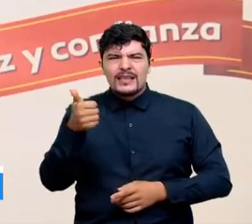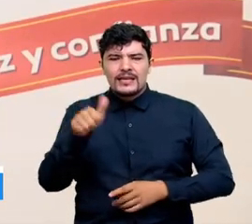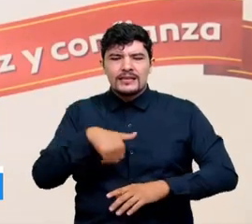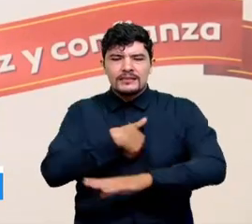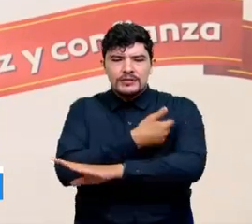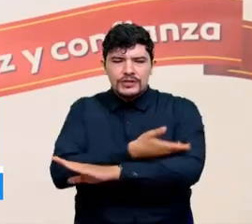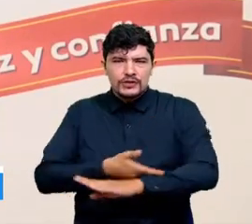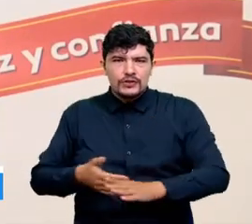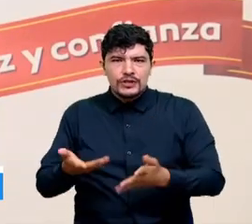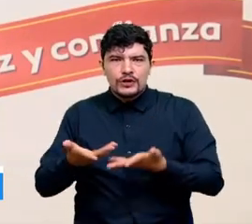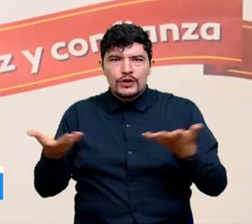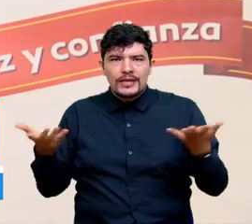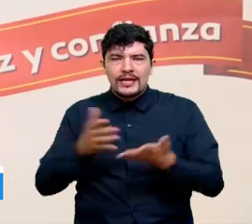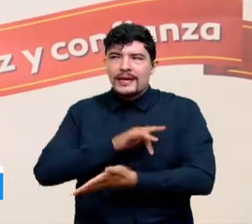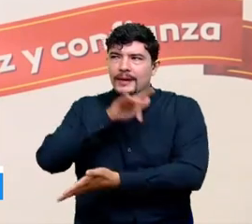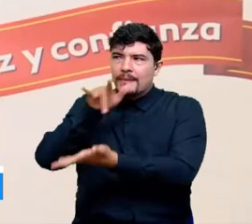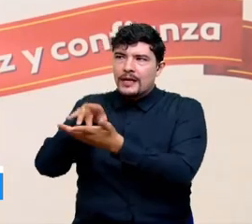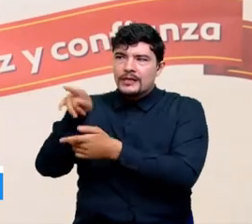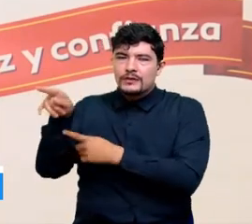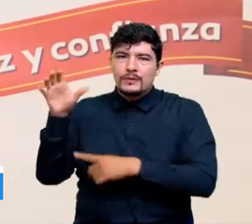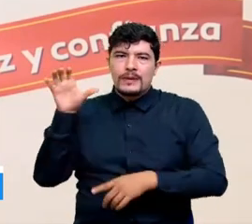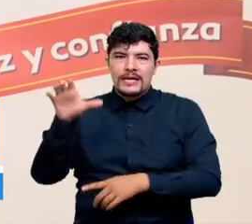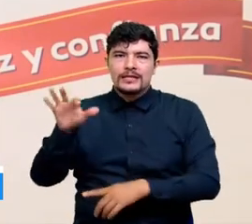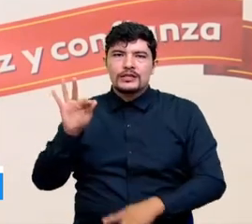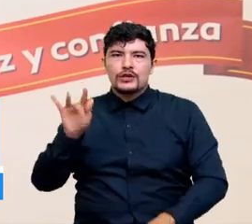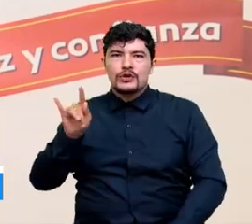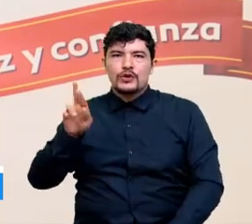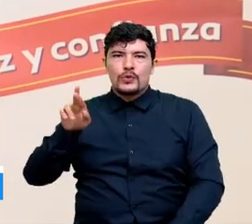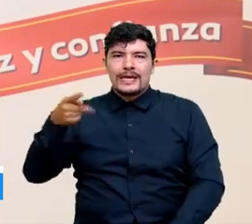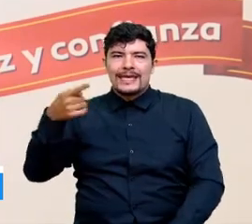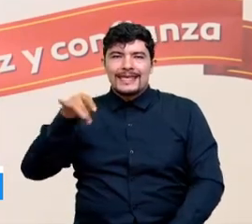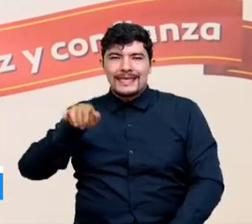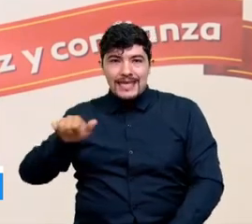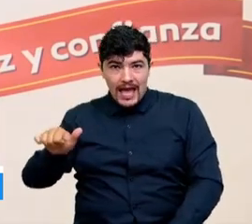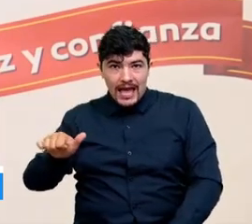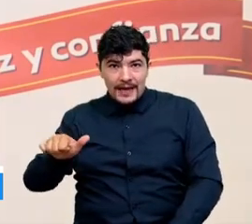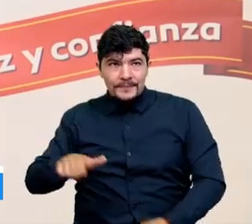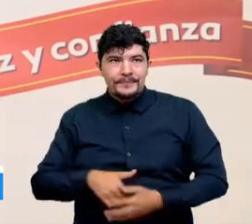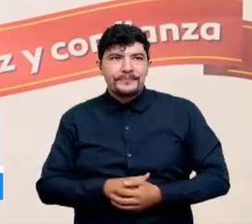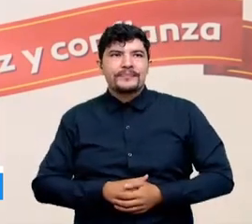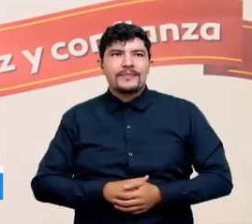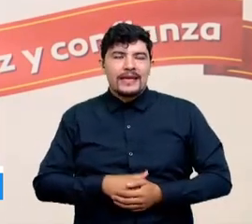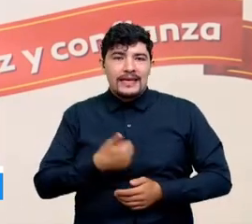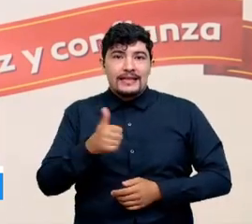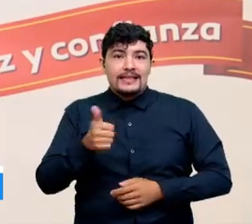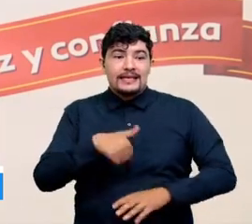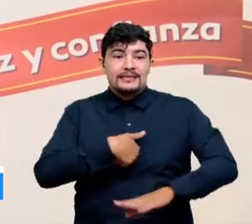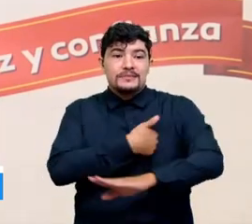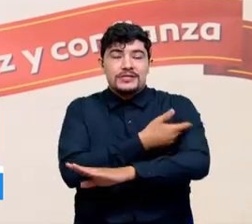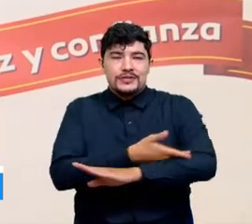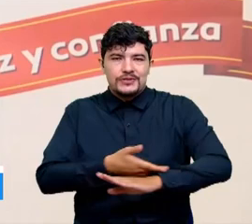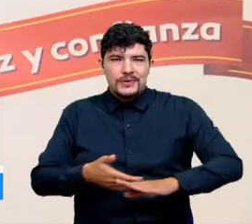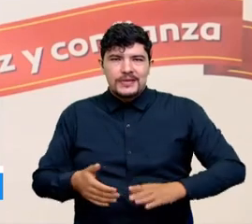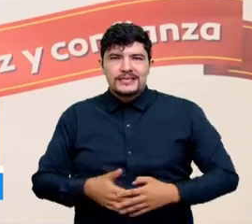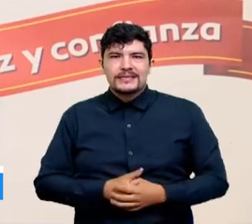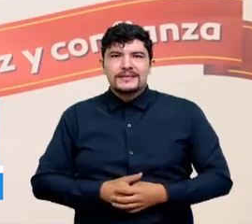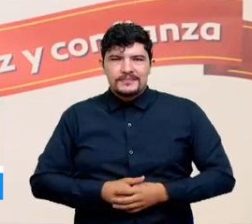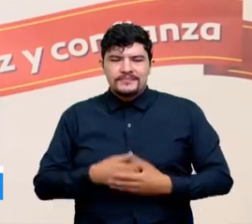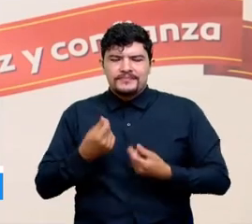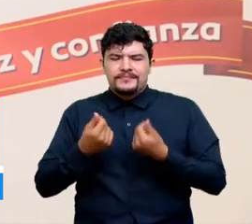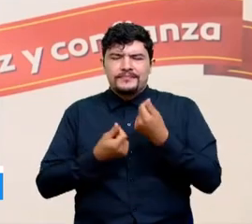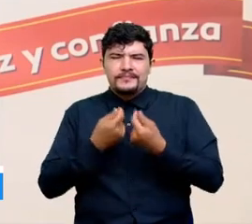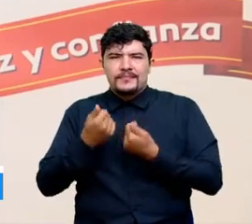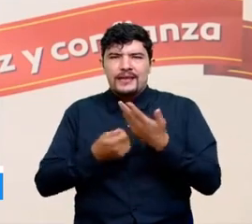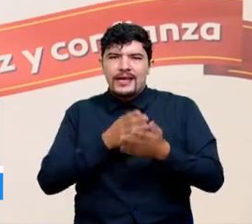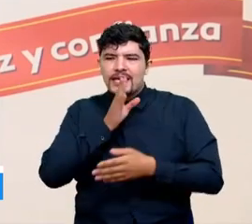pesos a turquía que mamá no quiere conocer y viajar por el mundo tenemos 10 millones de pesos